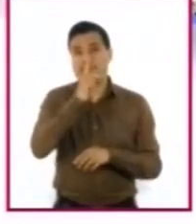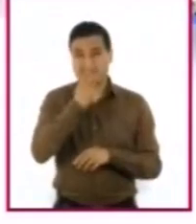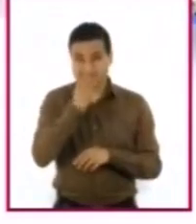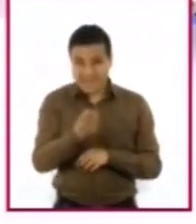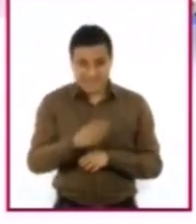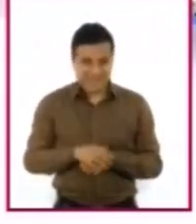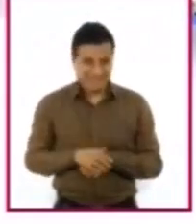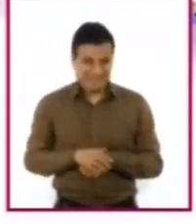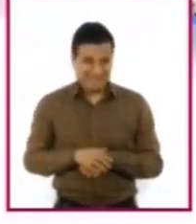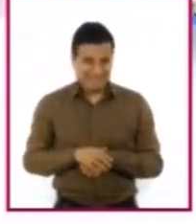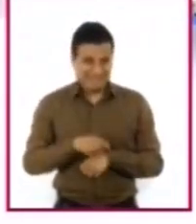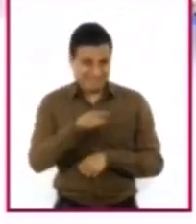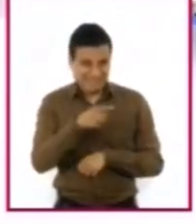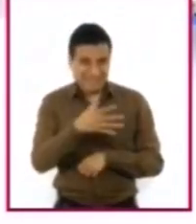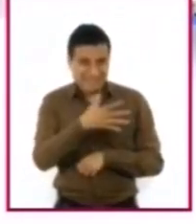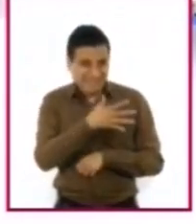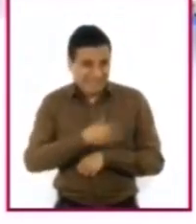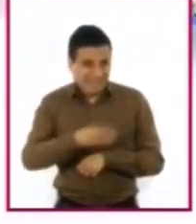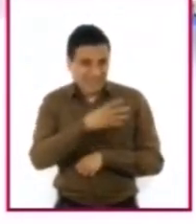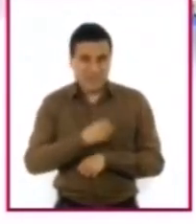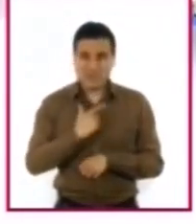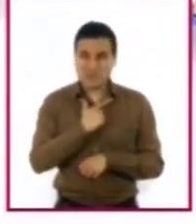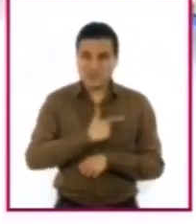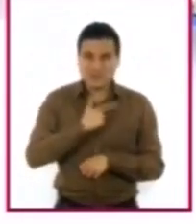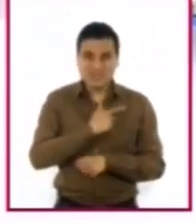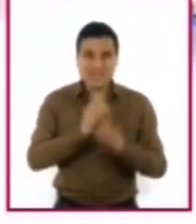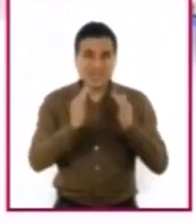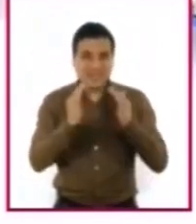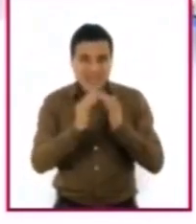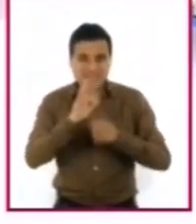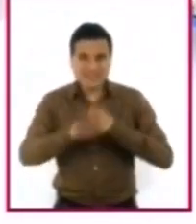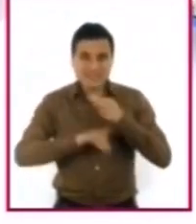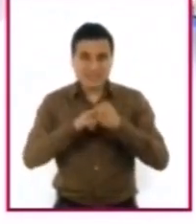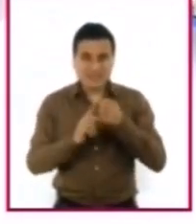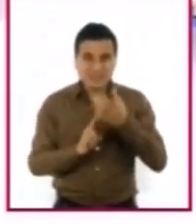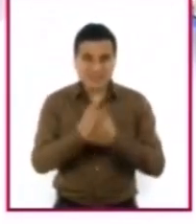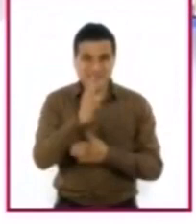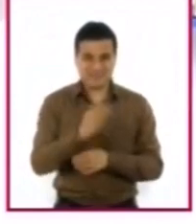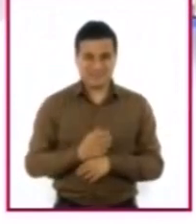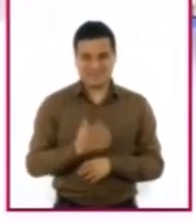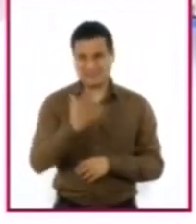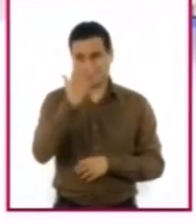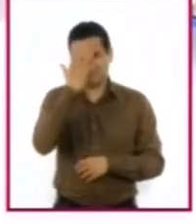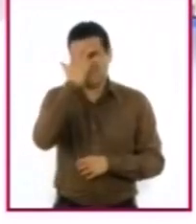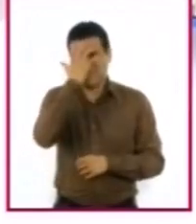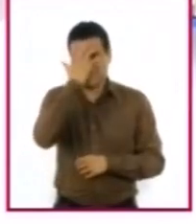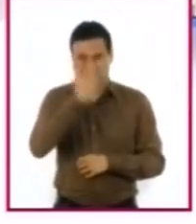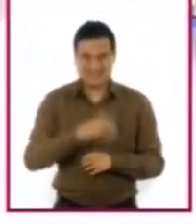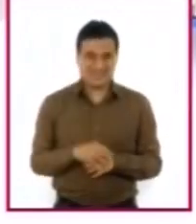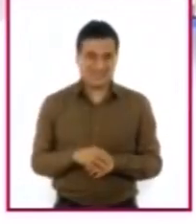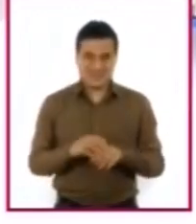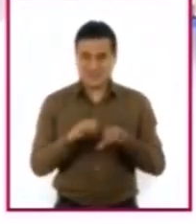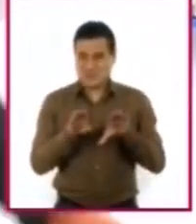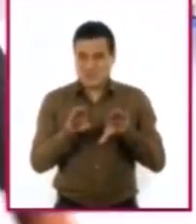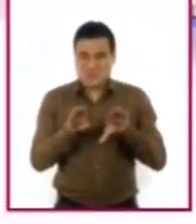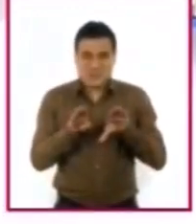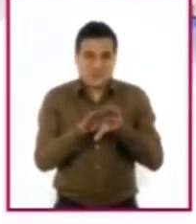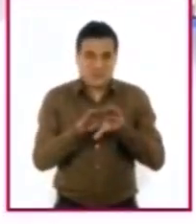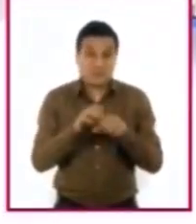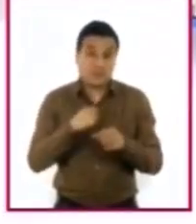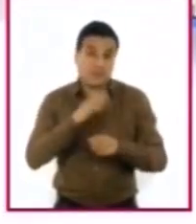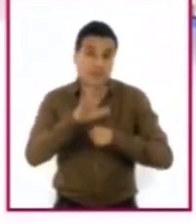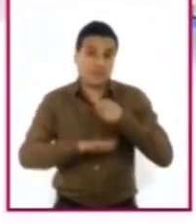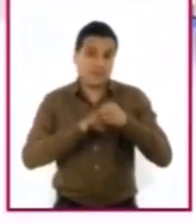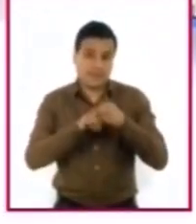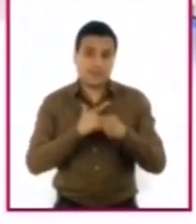mí debido a mi gusto por la caza y afición por pasar la mayor parte del tiempo haciendo observaciones de animales como